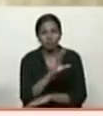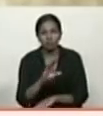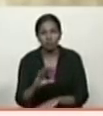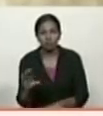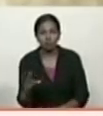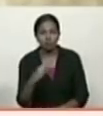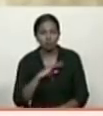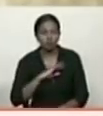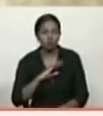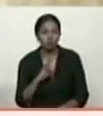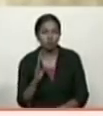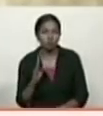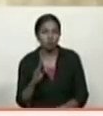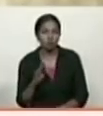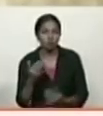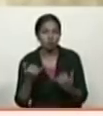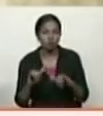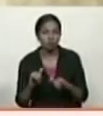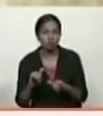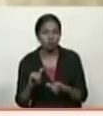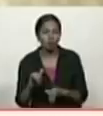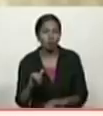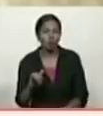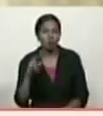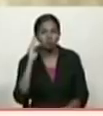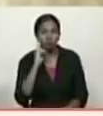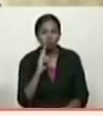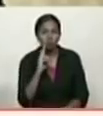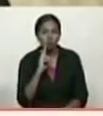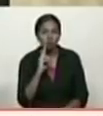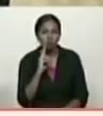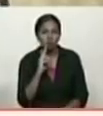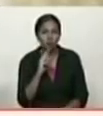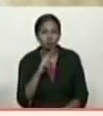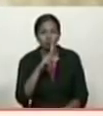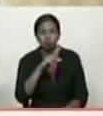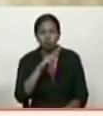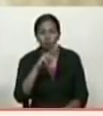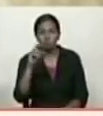los hijos de Simón Bolívar, los hijos de los llaneros que hace 200 años